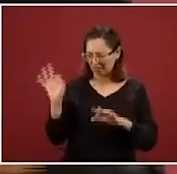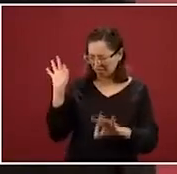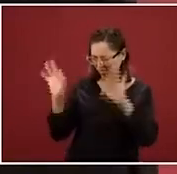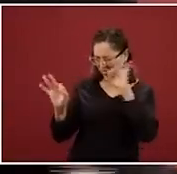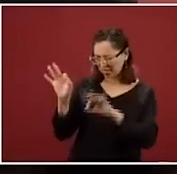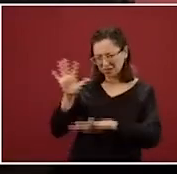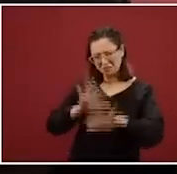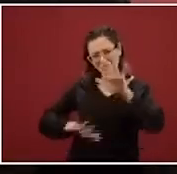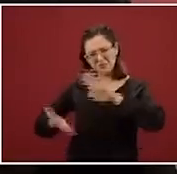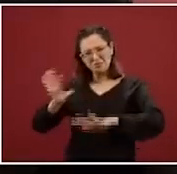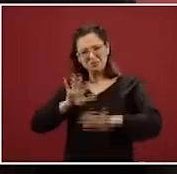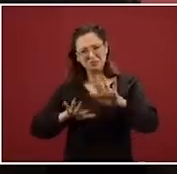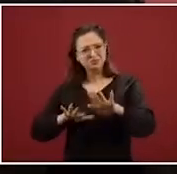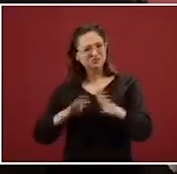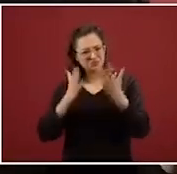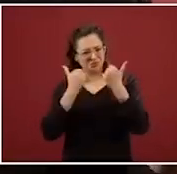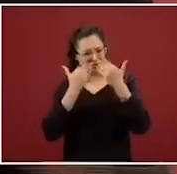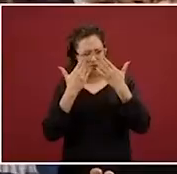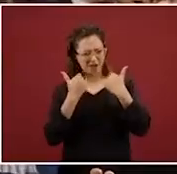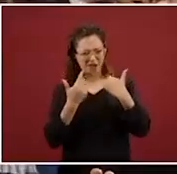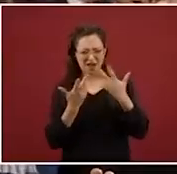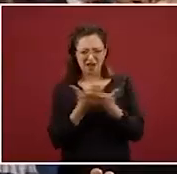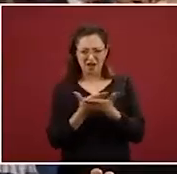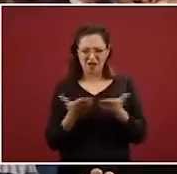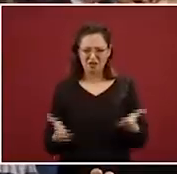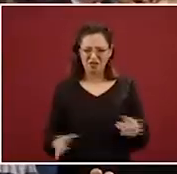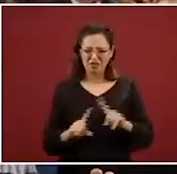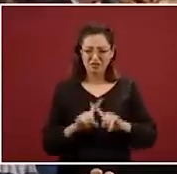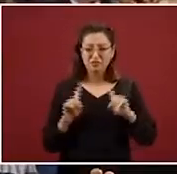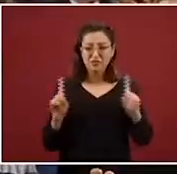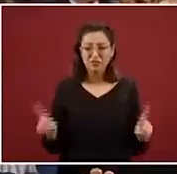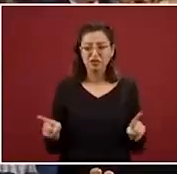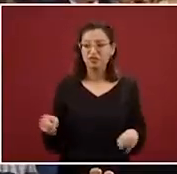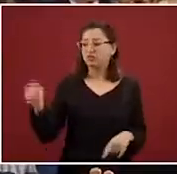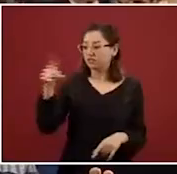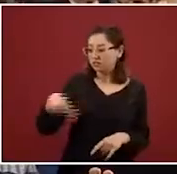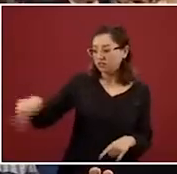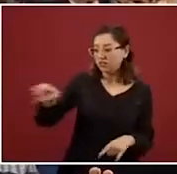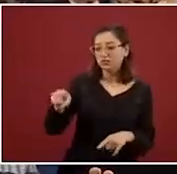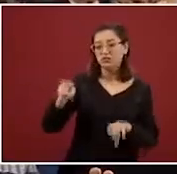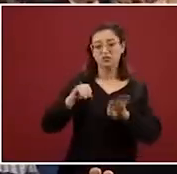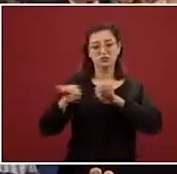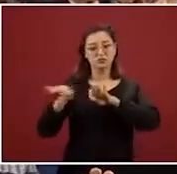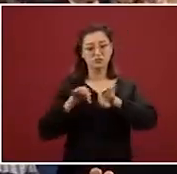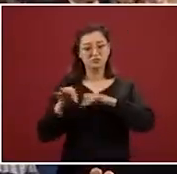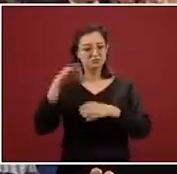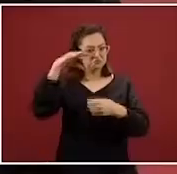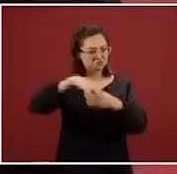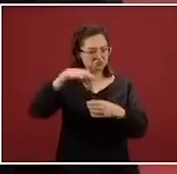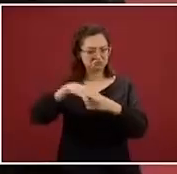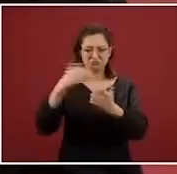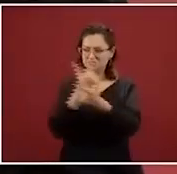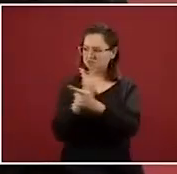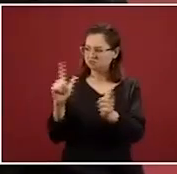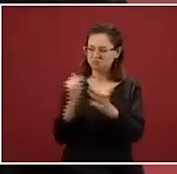manipulación, ya esto cambió. Entonces, que sean ellos los que decidan